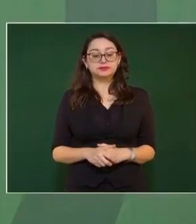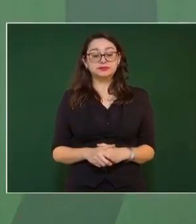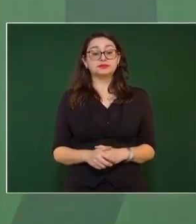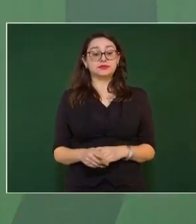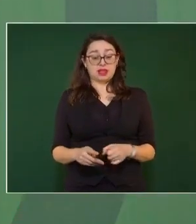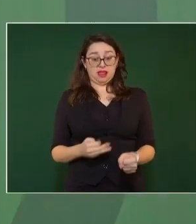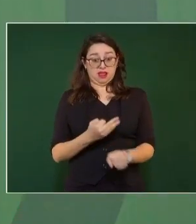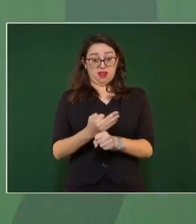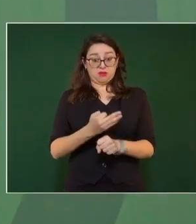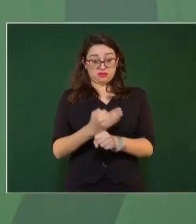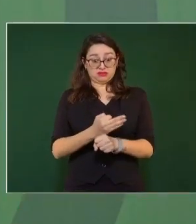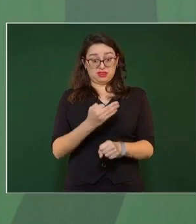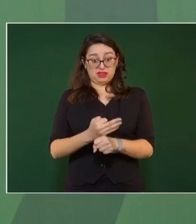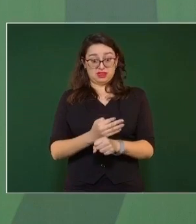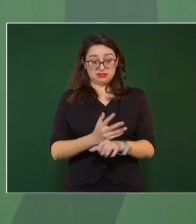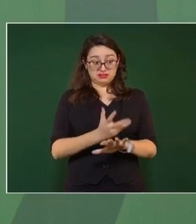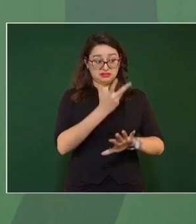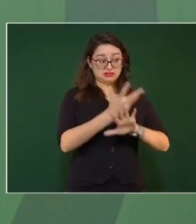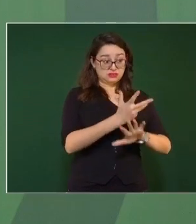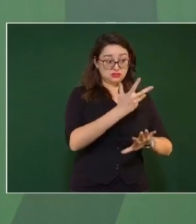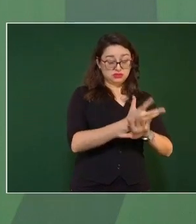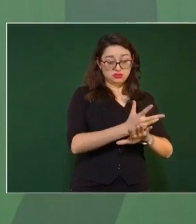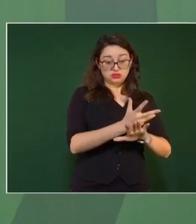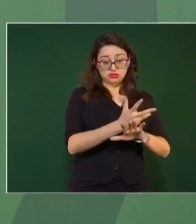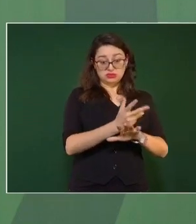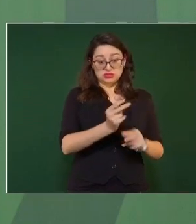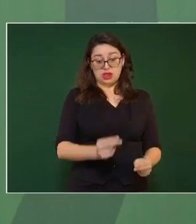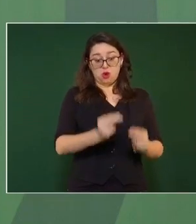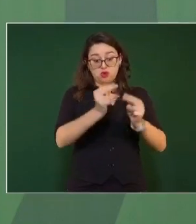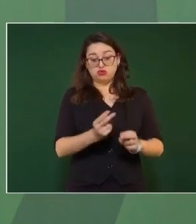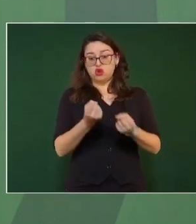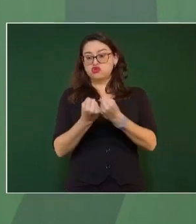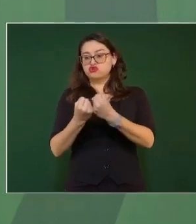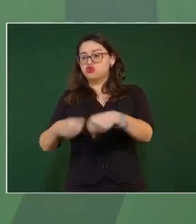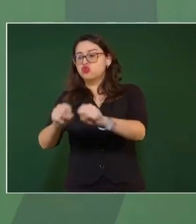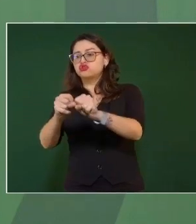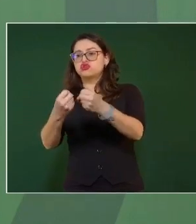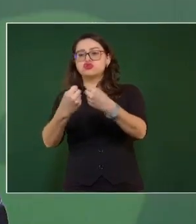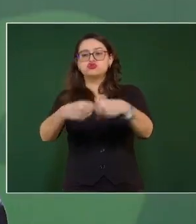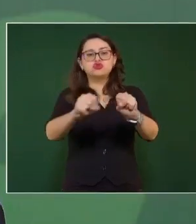socio comercial de Estados Unidos.